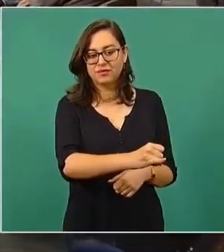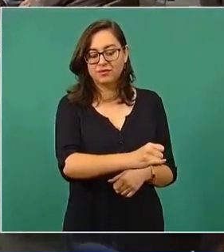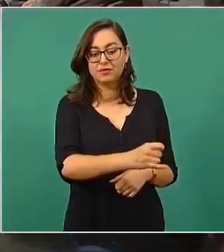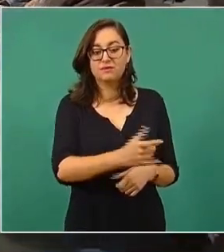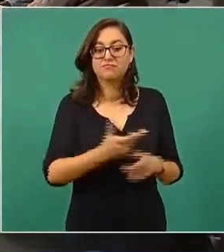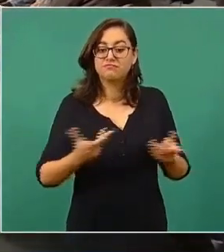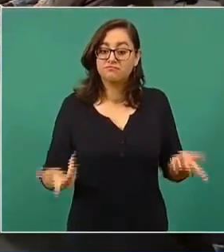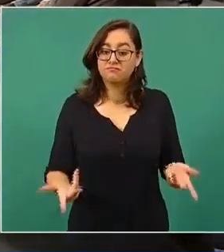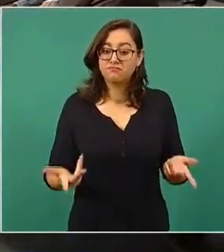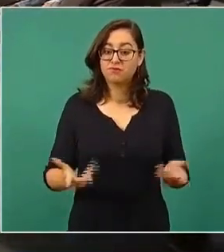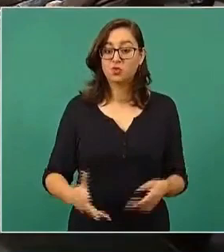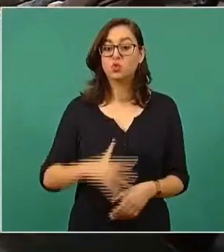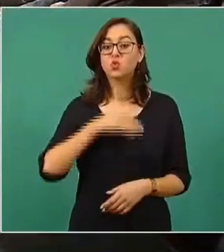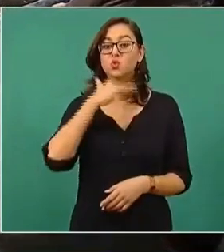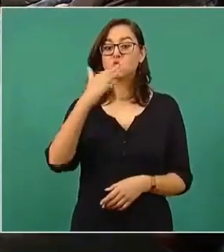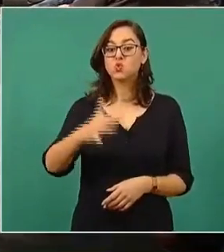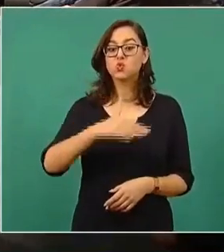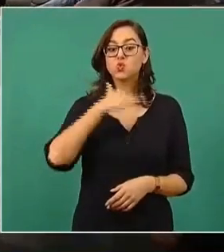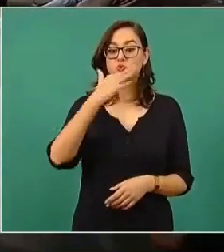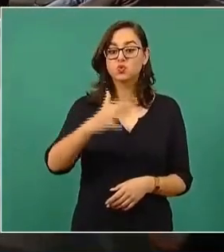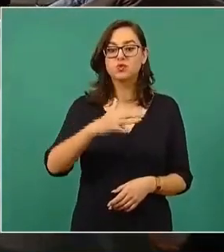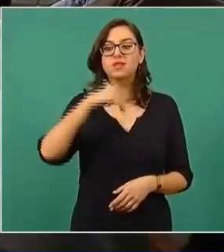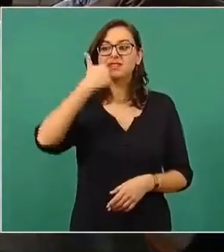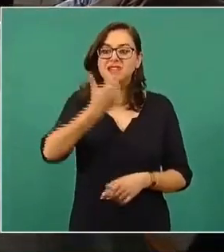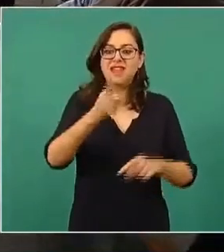La corrupción no pudo con eso,